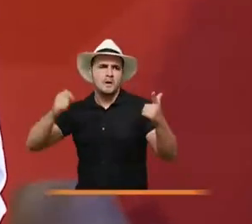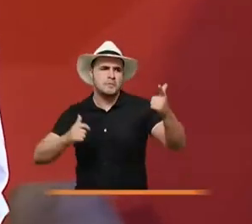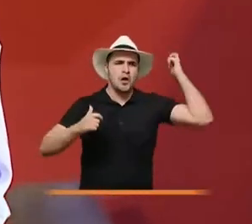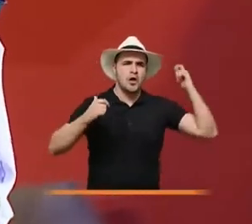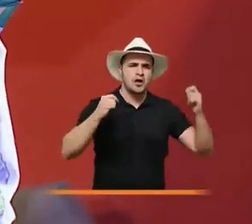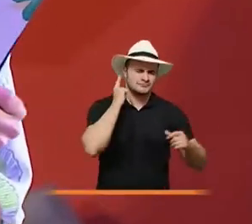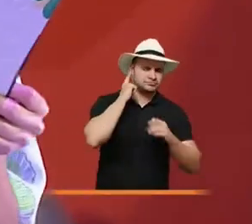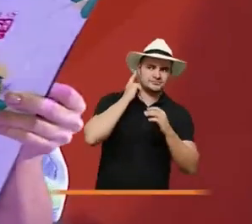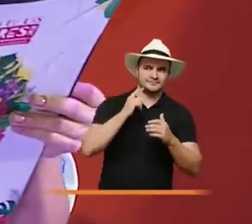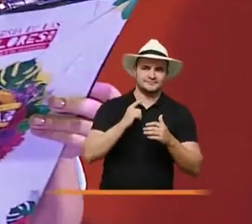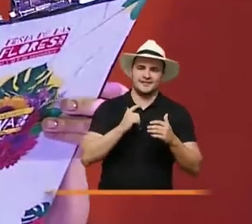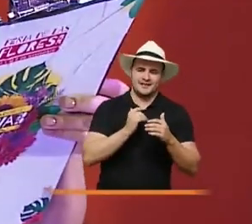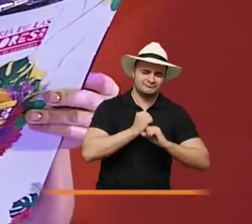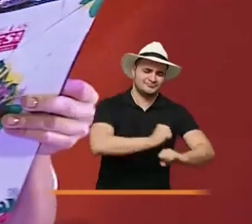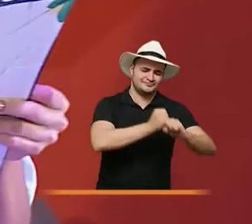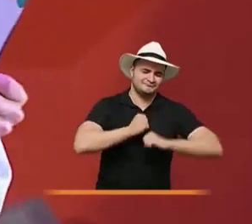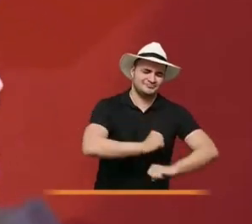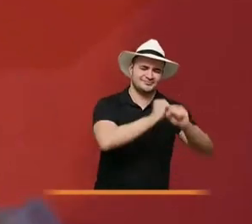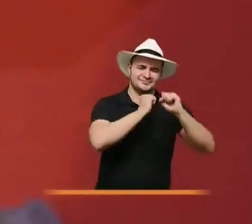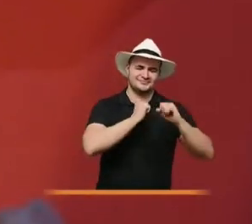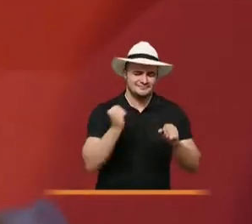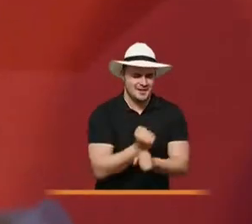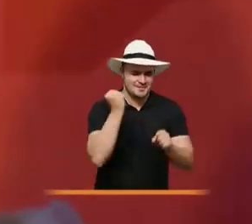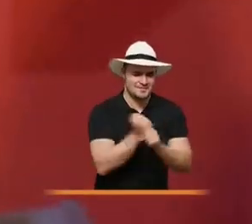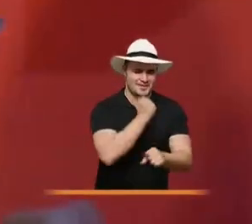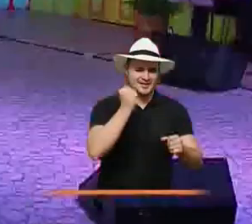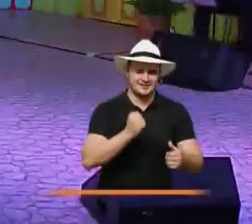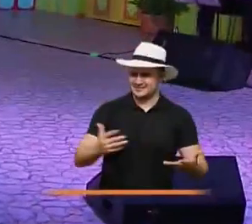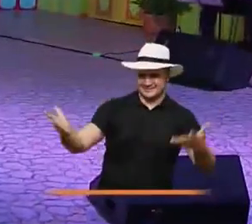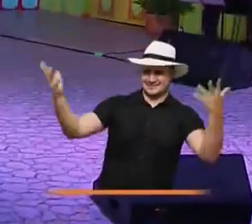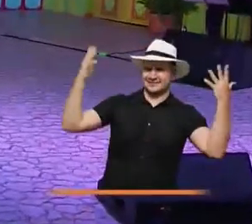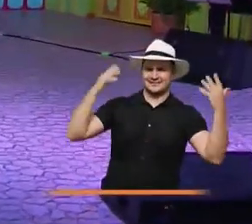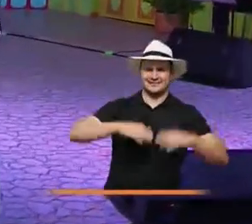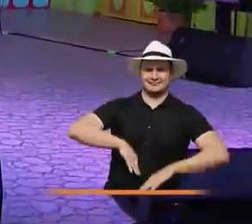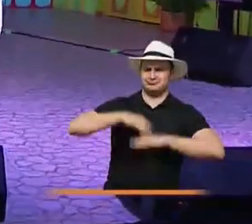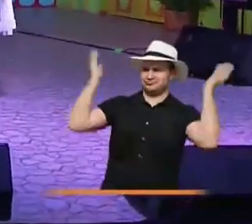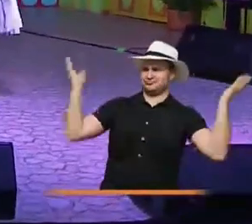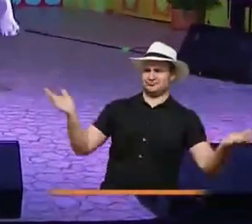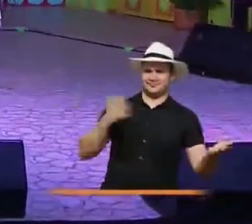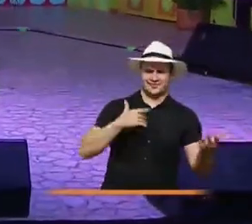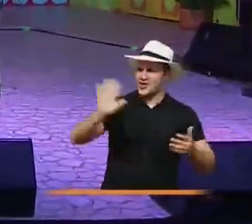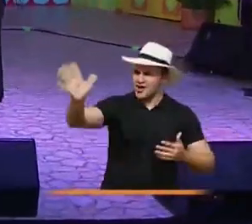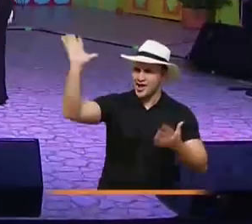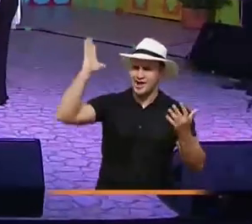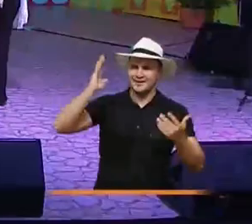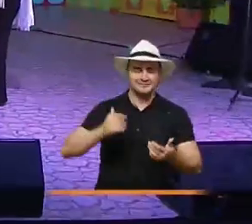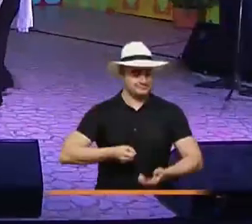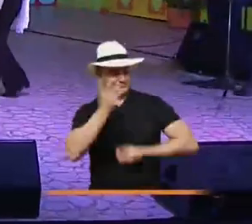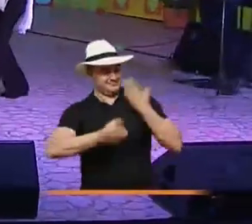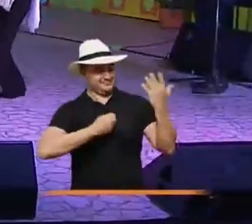talar carpintero se encendió sin compasión al levanto de cajón pero